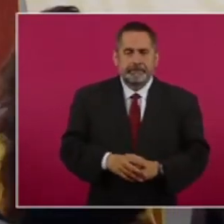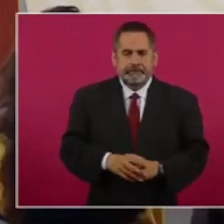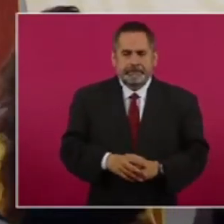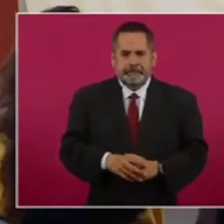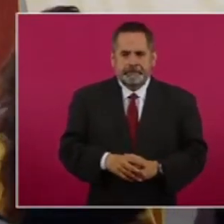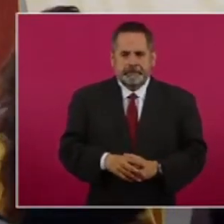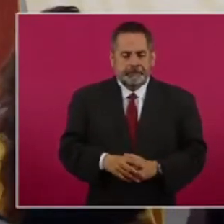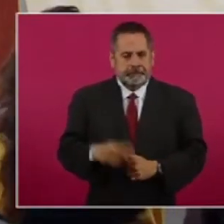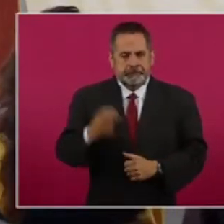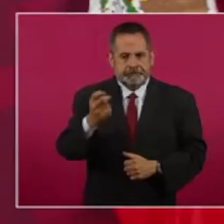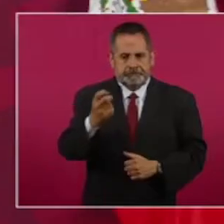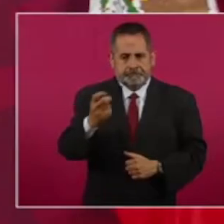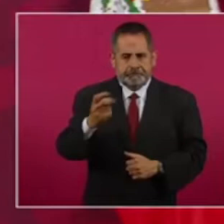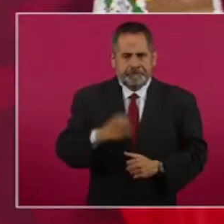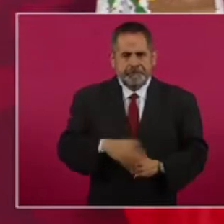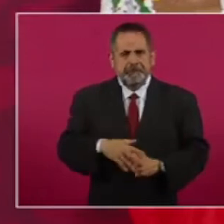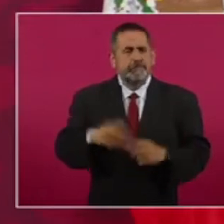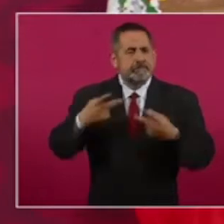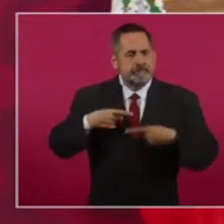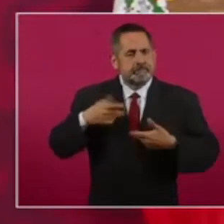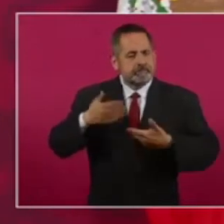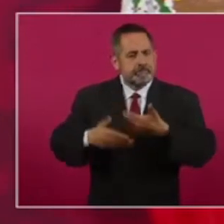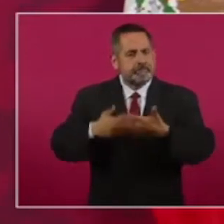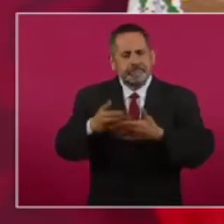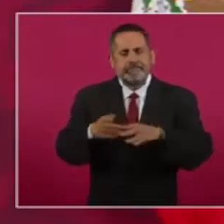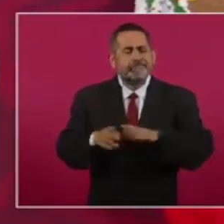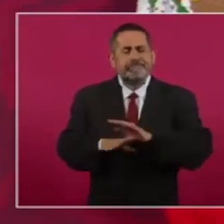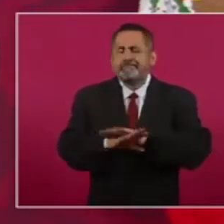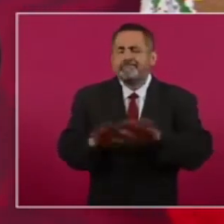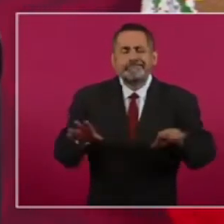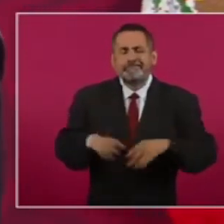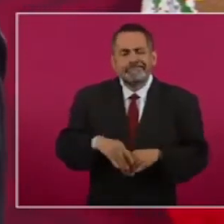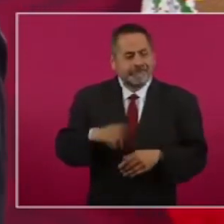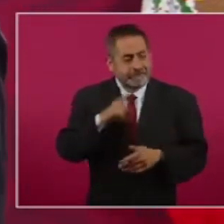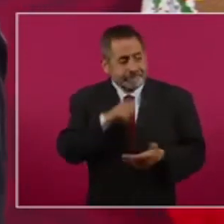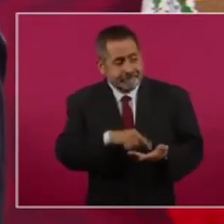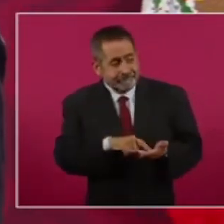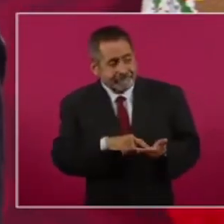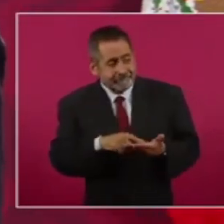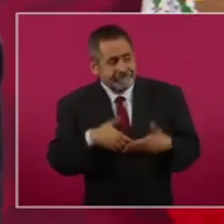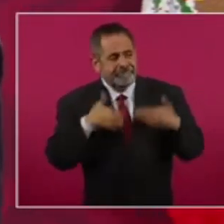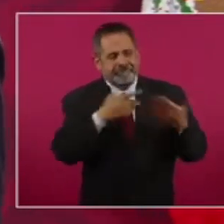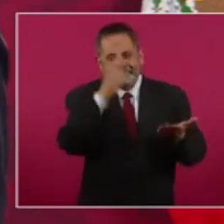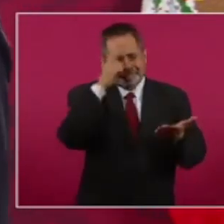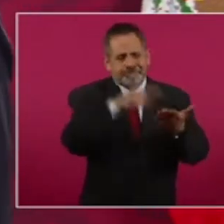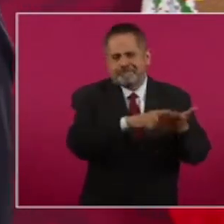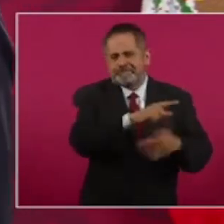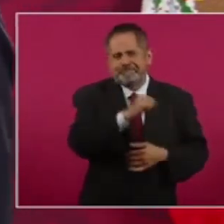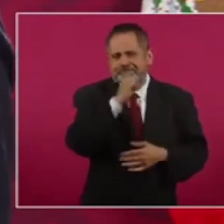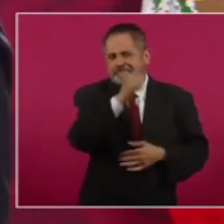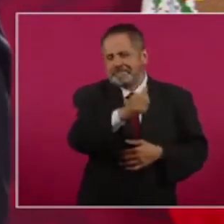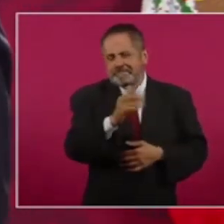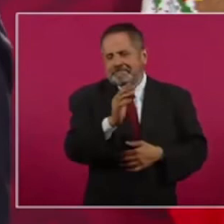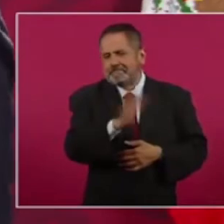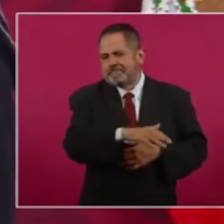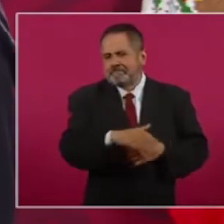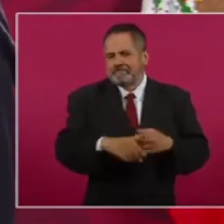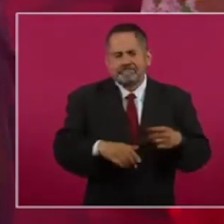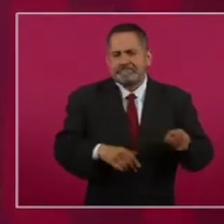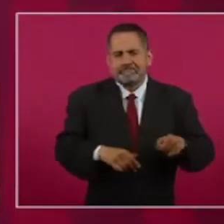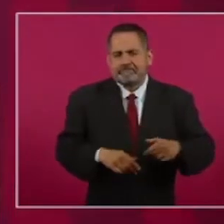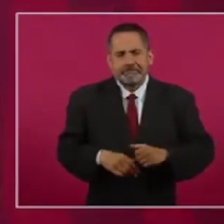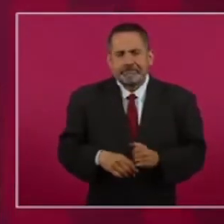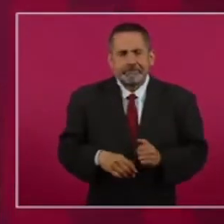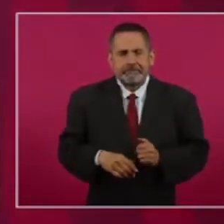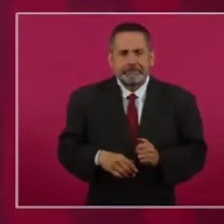Por eso, pues la gente ya no les cree, a pesar de